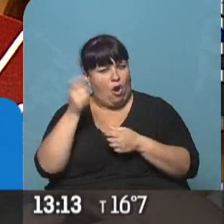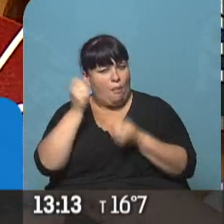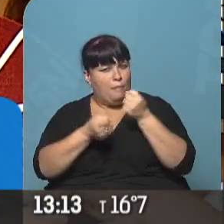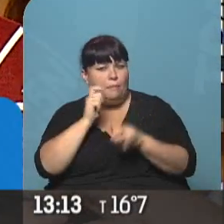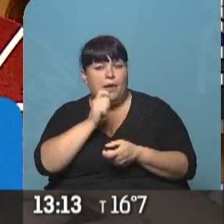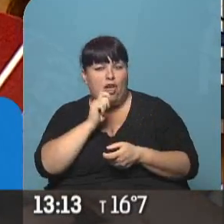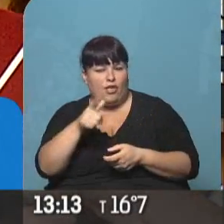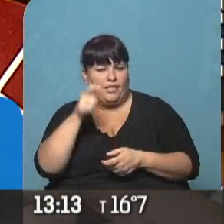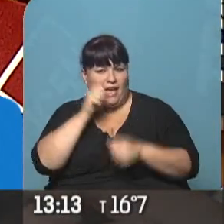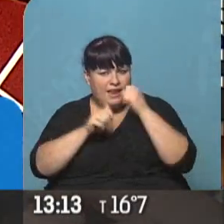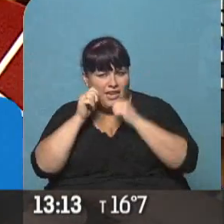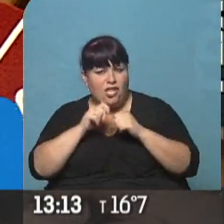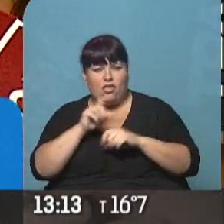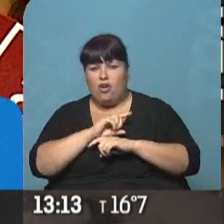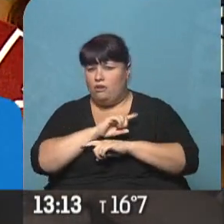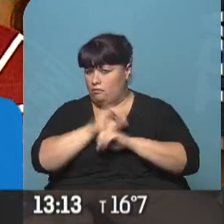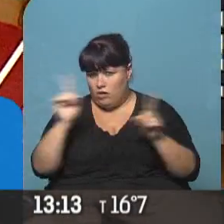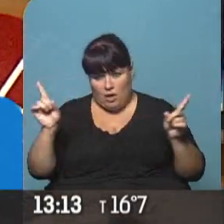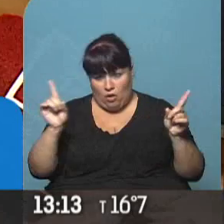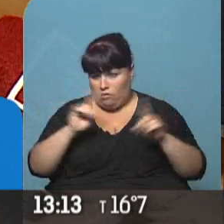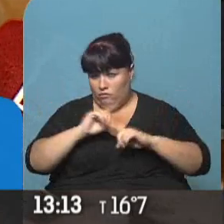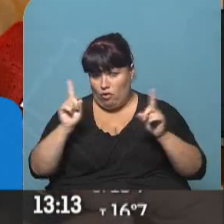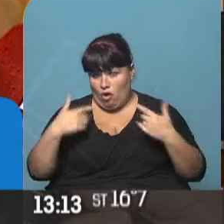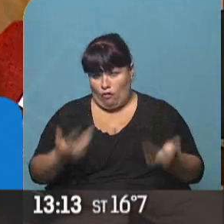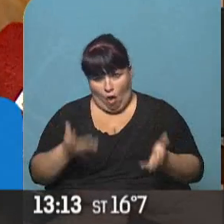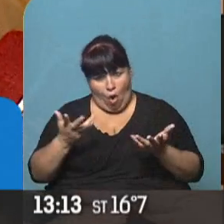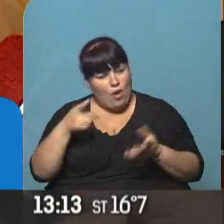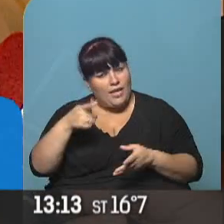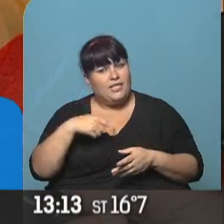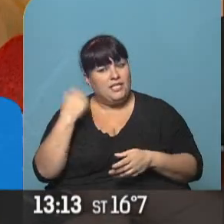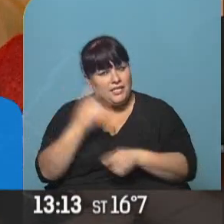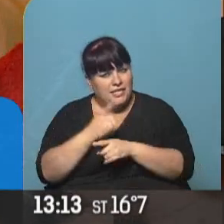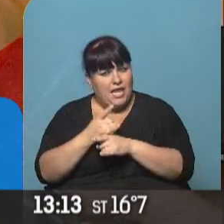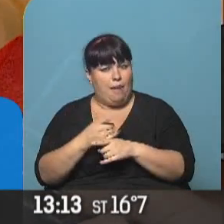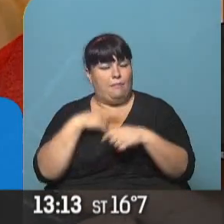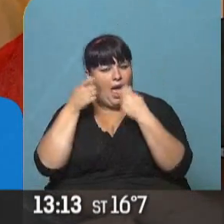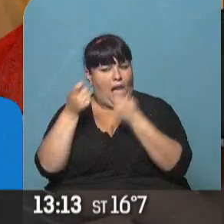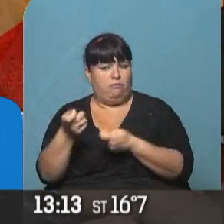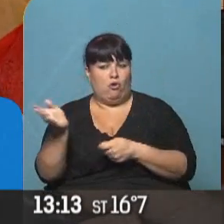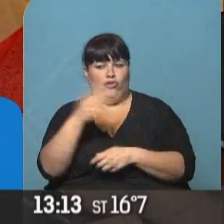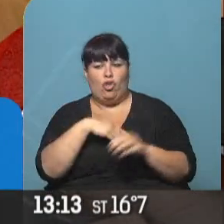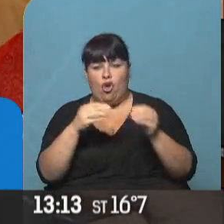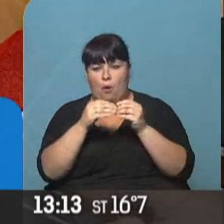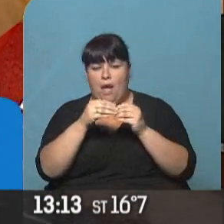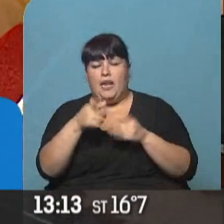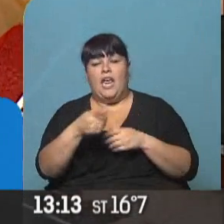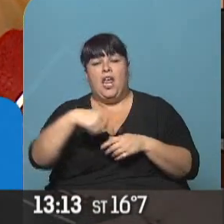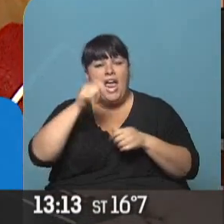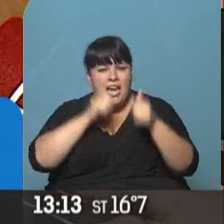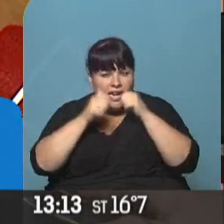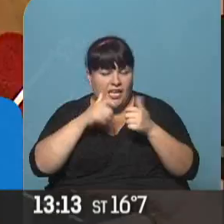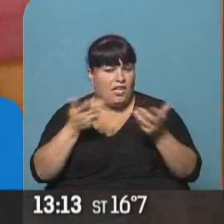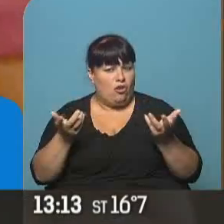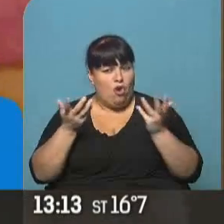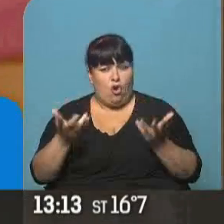haya periodistas que sean heridos de ninguna manera, por supuesto. Eso siempre hemos estado acompañando a todos los colegas cuando han sido heridos